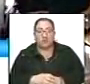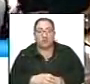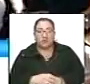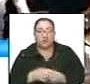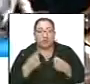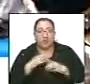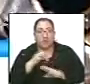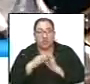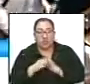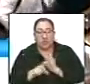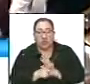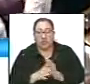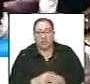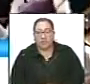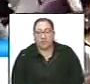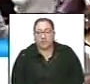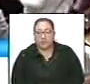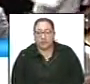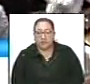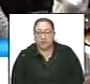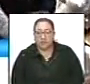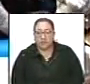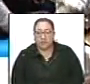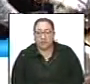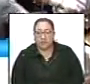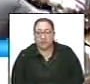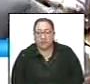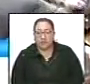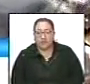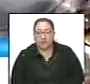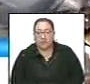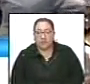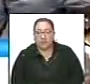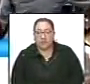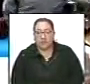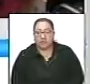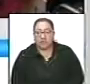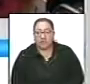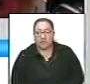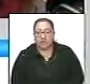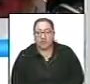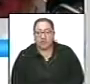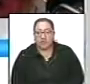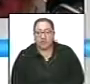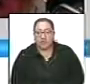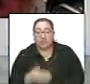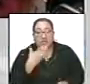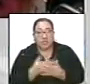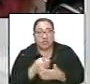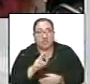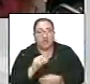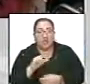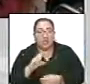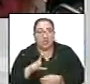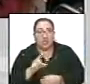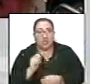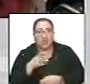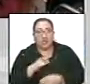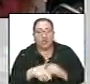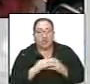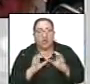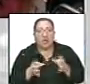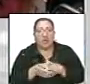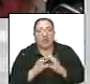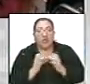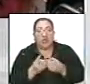proyecto de ley. Volvemos a estudios contigo, Elsa. Adelante. Muchísimas gracias, Raquel Salazar, a ti y al equipo de